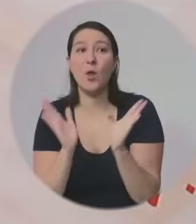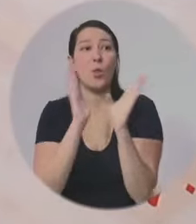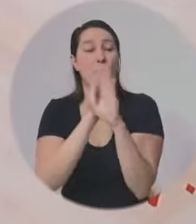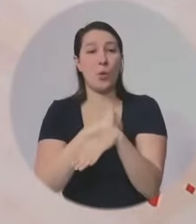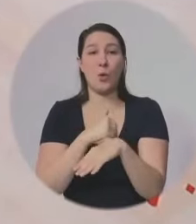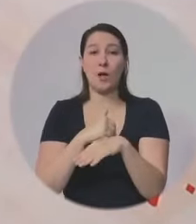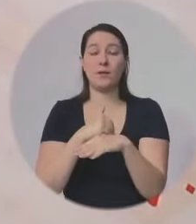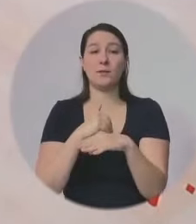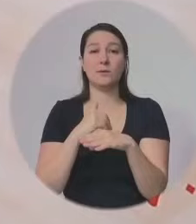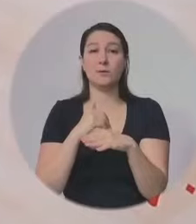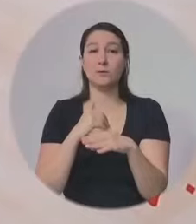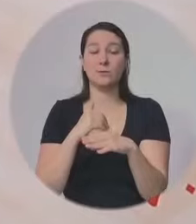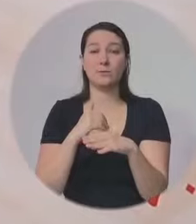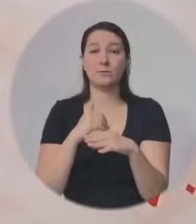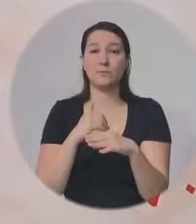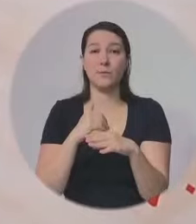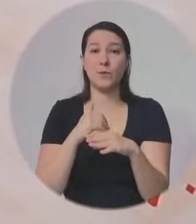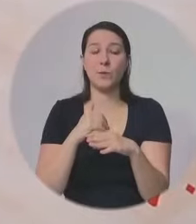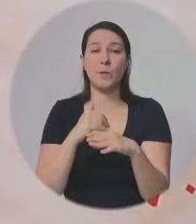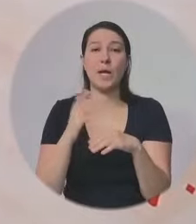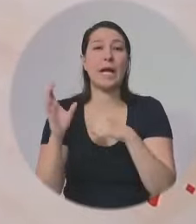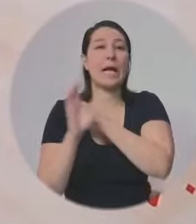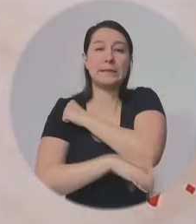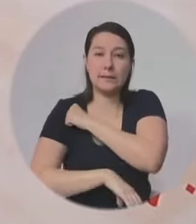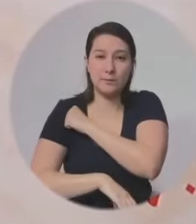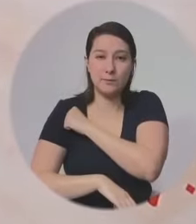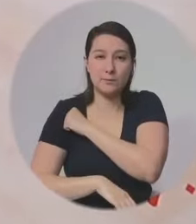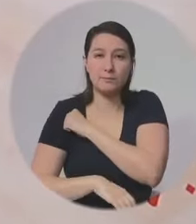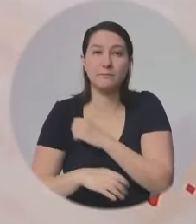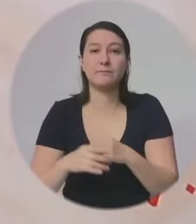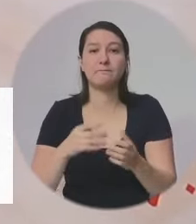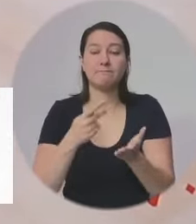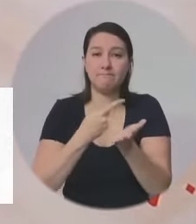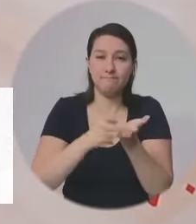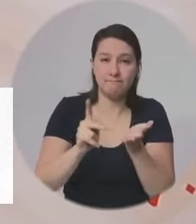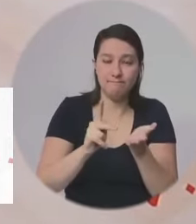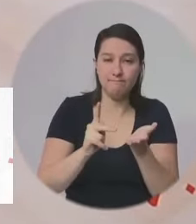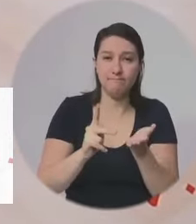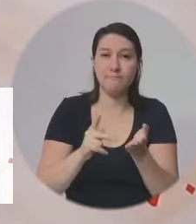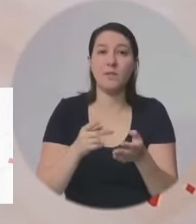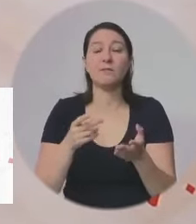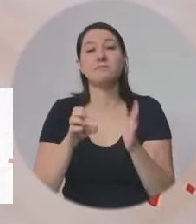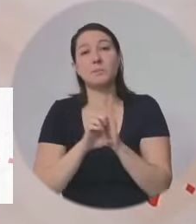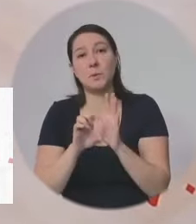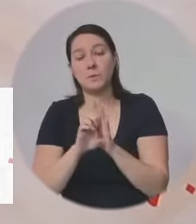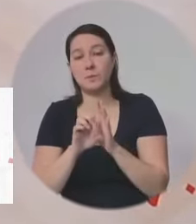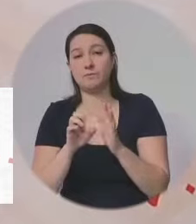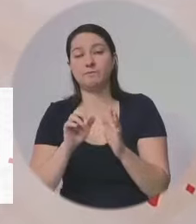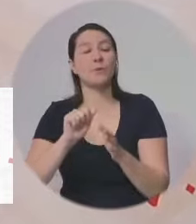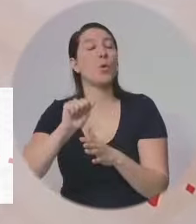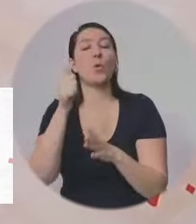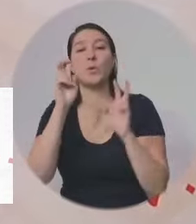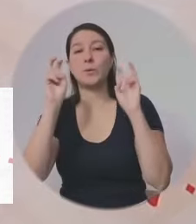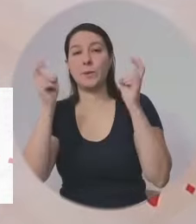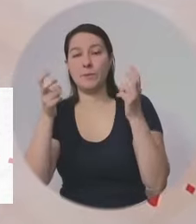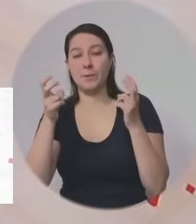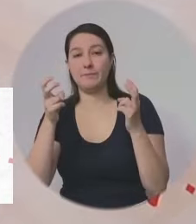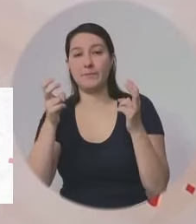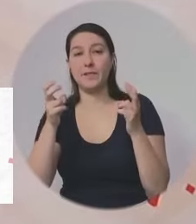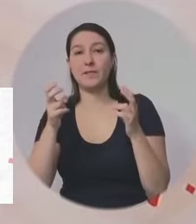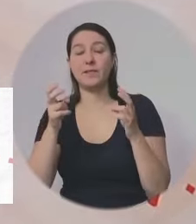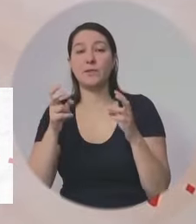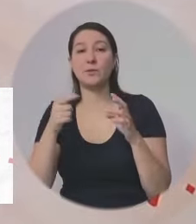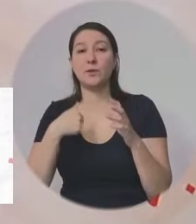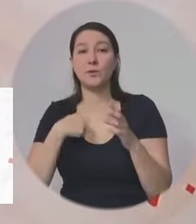detalle bastante importante también es el tema de si lo reservo directamente por el hotel o si lo reservo específicamente directamente por